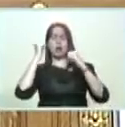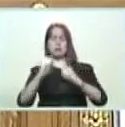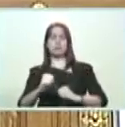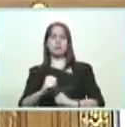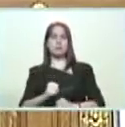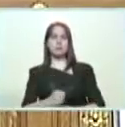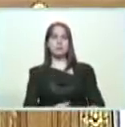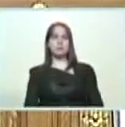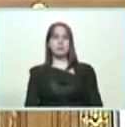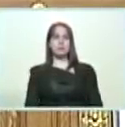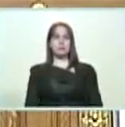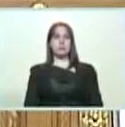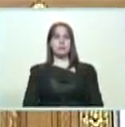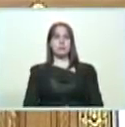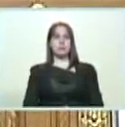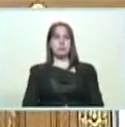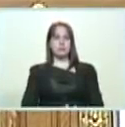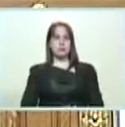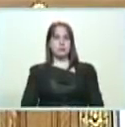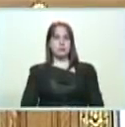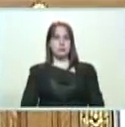mujer, con hombres y mujeres.